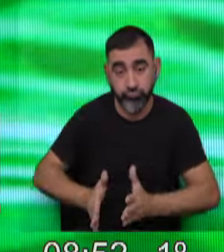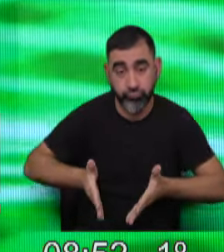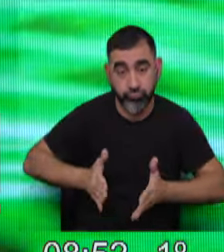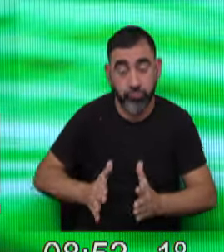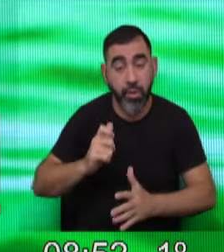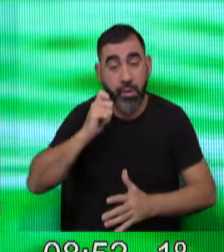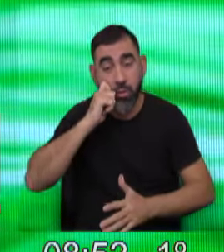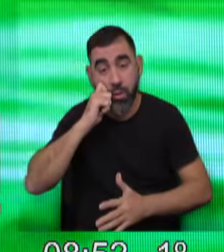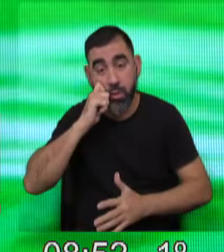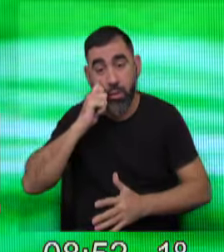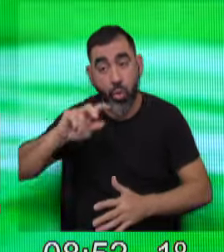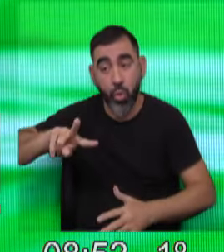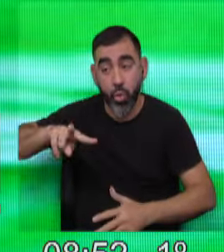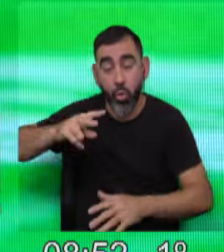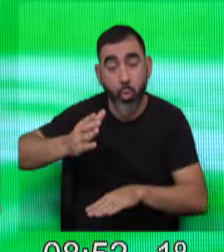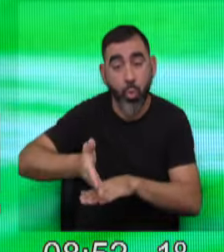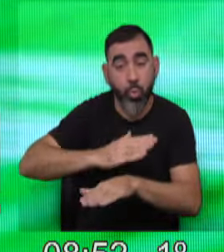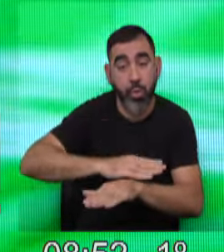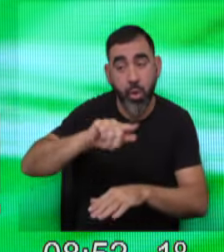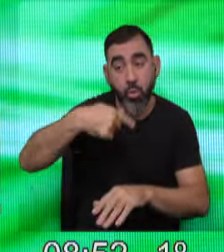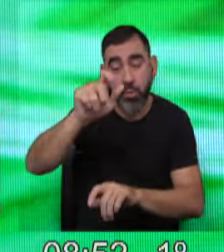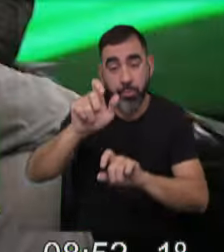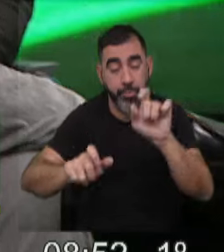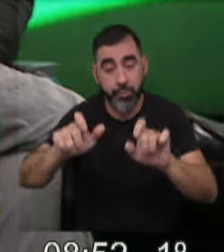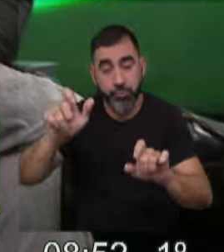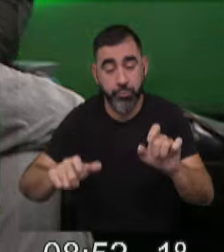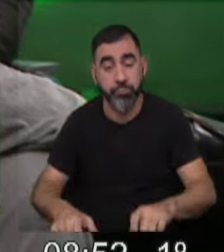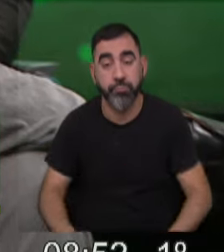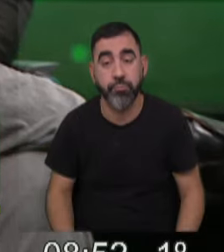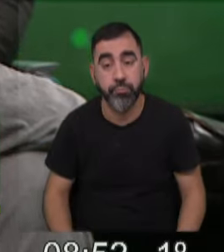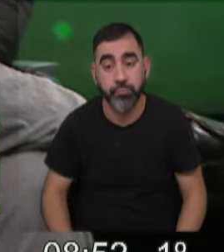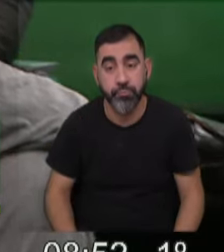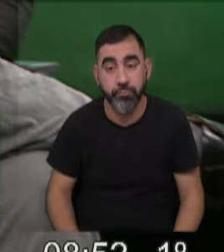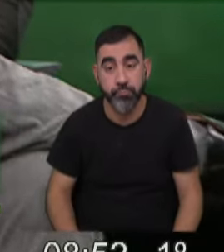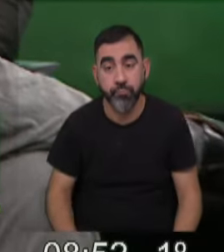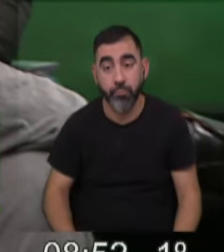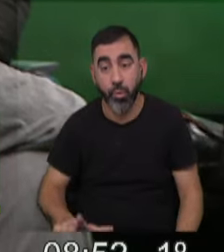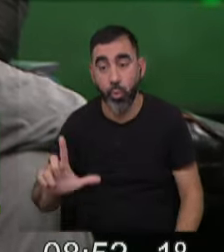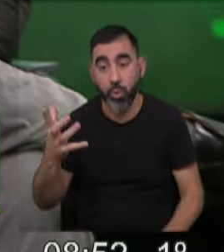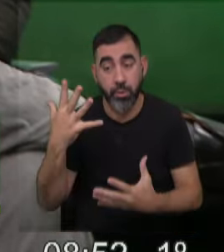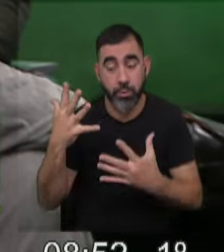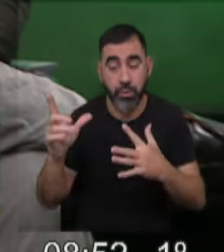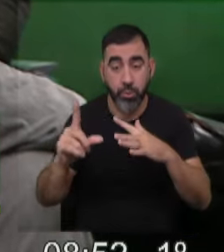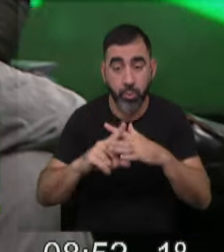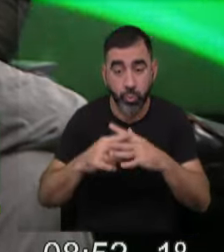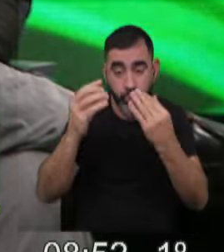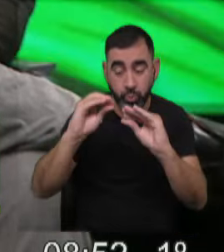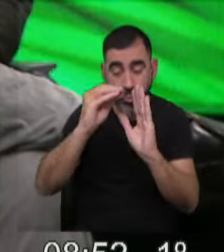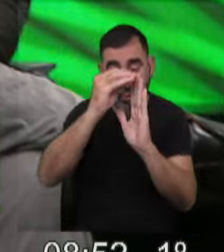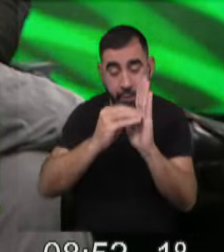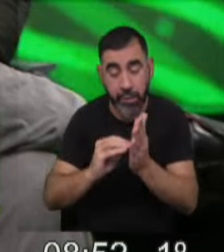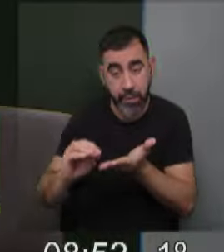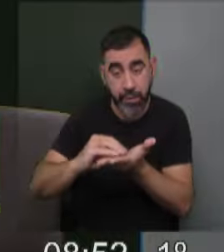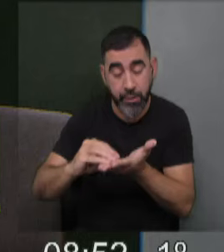edad de reproducción es el doble de temprano que el resto de la población. Entonces, al no tener esa inclusión y esos registros administrativos,